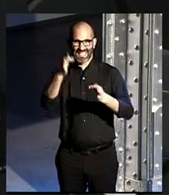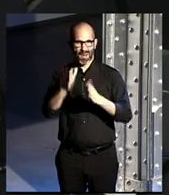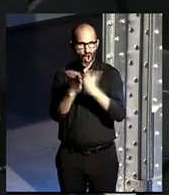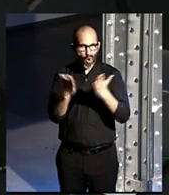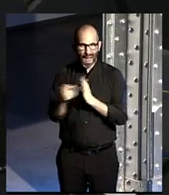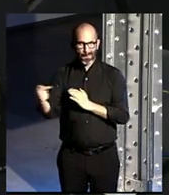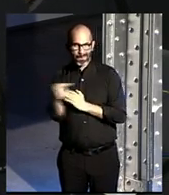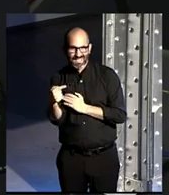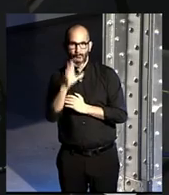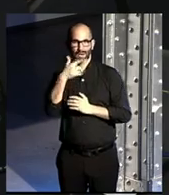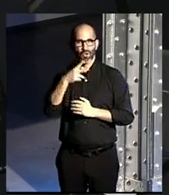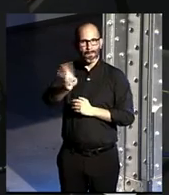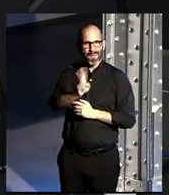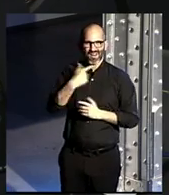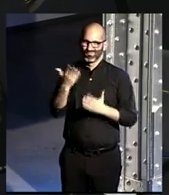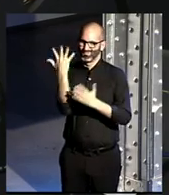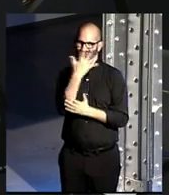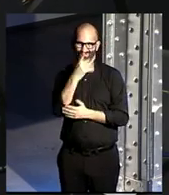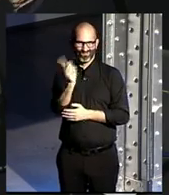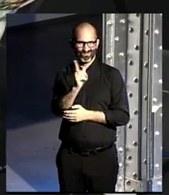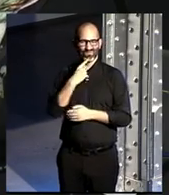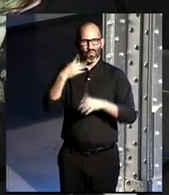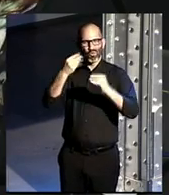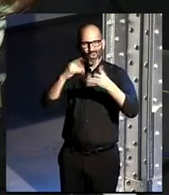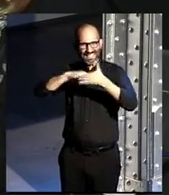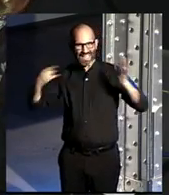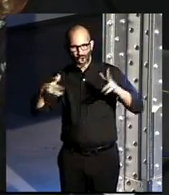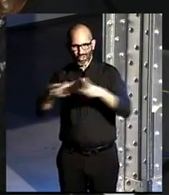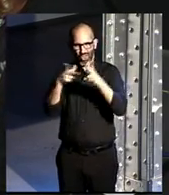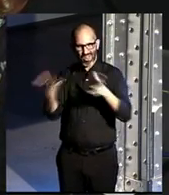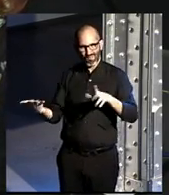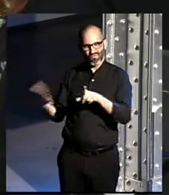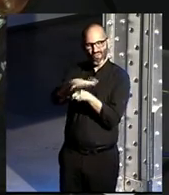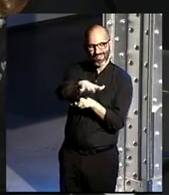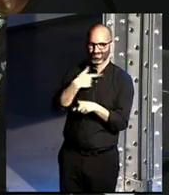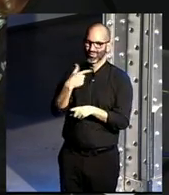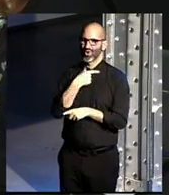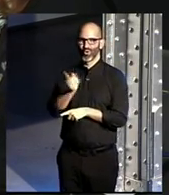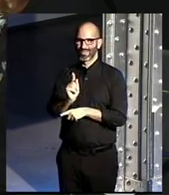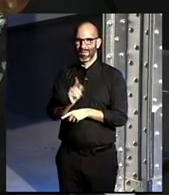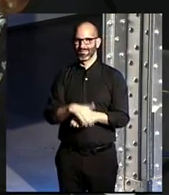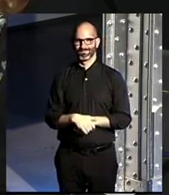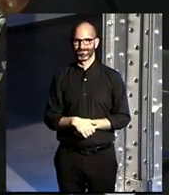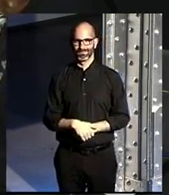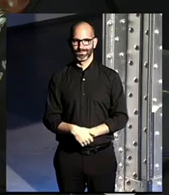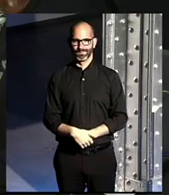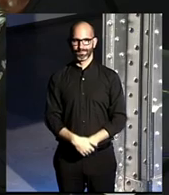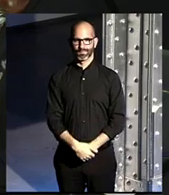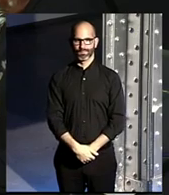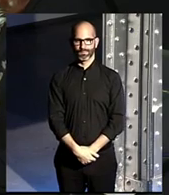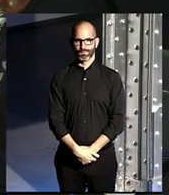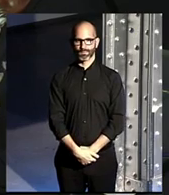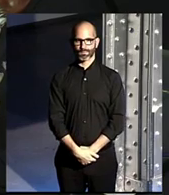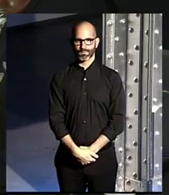Verne desconfiaba y no le gustaban muchos aspectos de la tecnología en la sociedad. What happens? Hetzel